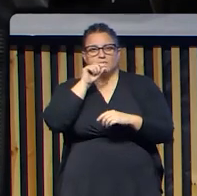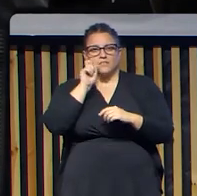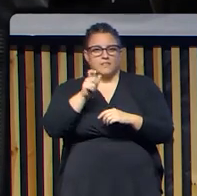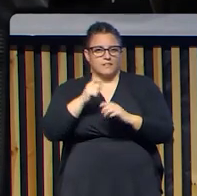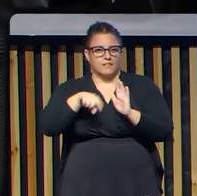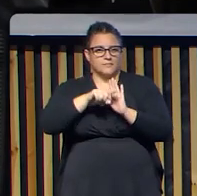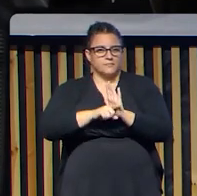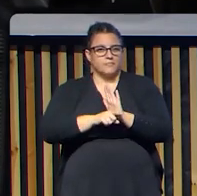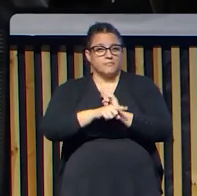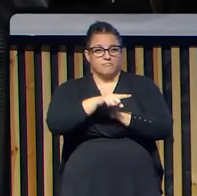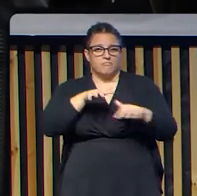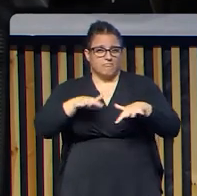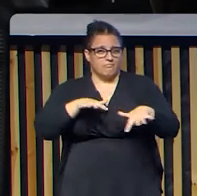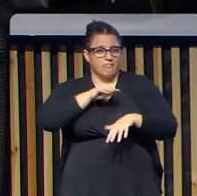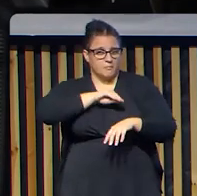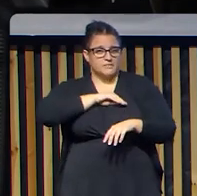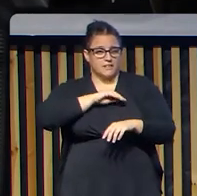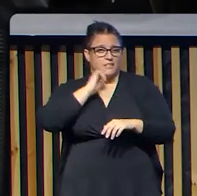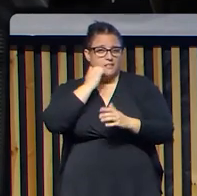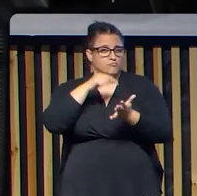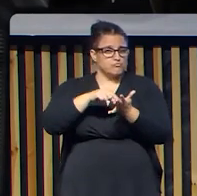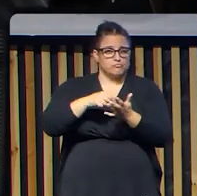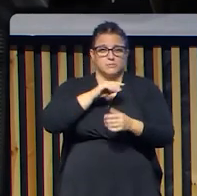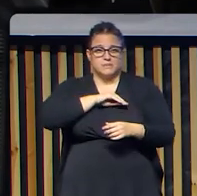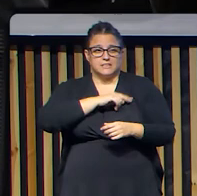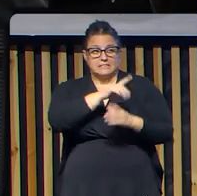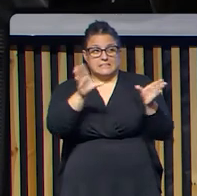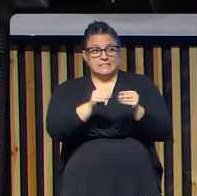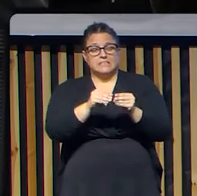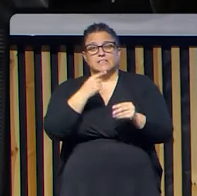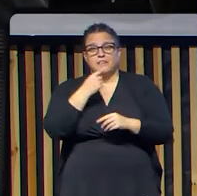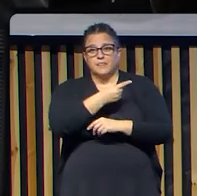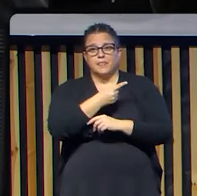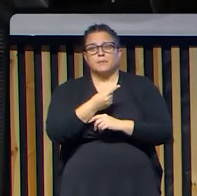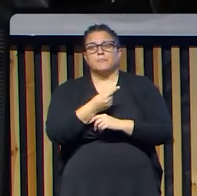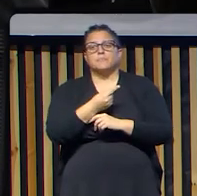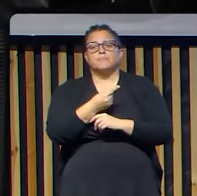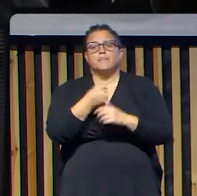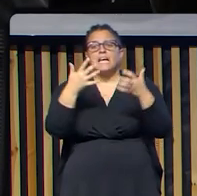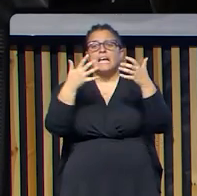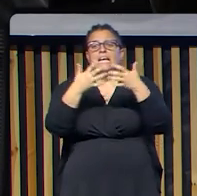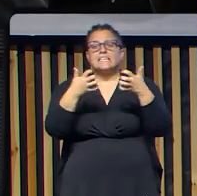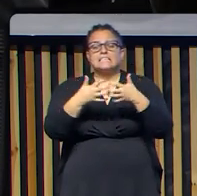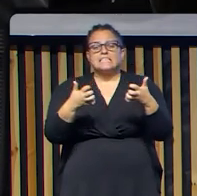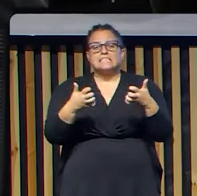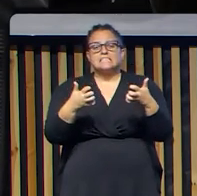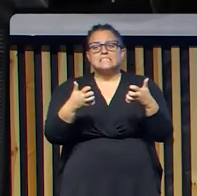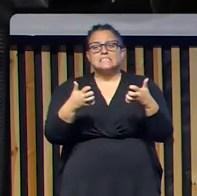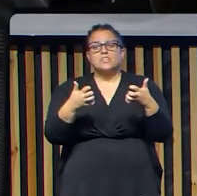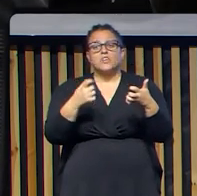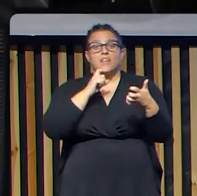Me parece que lo resume muy bien No dice brace el texto de este aviso está escrito en una lengua